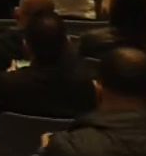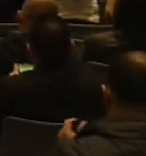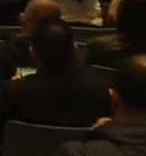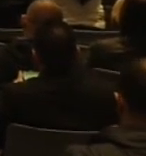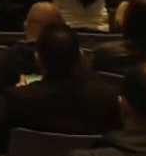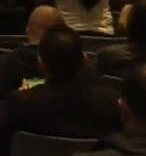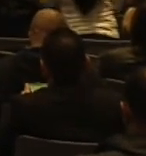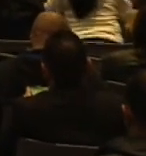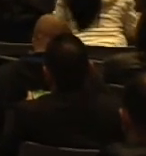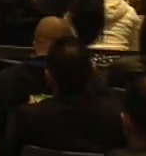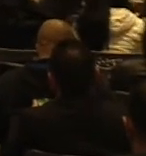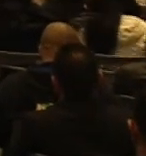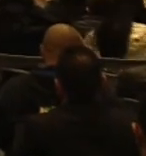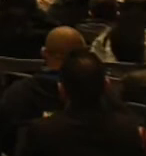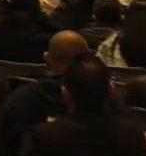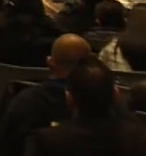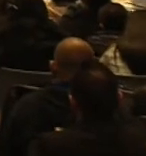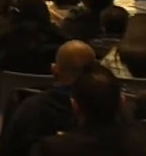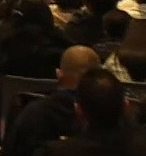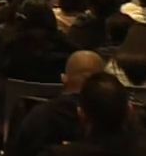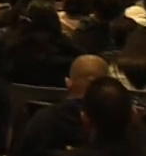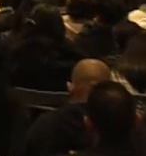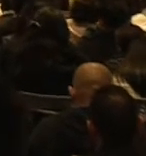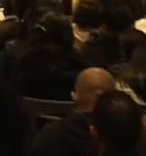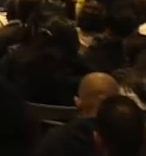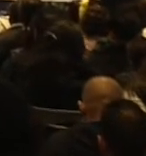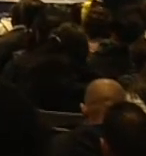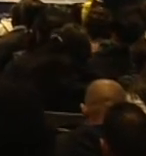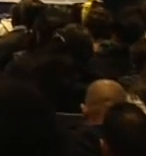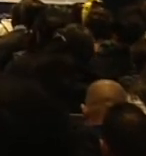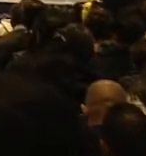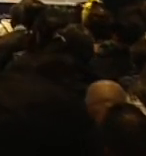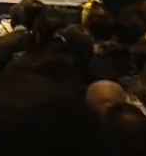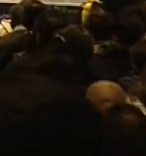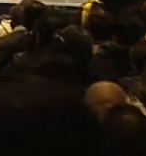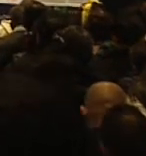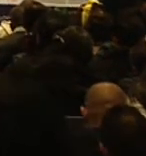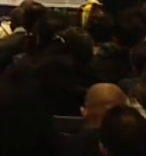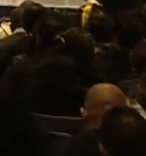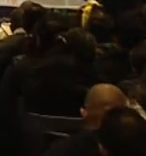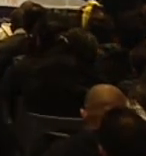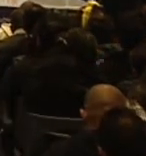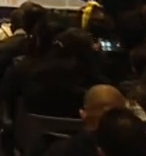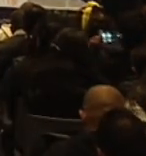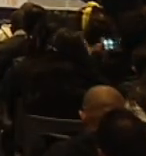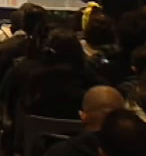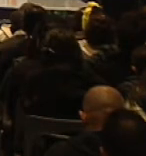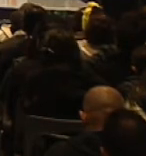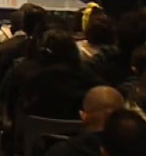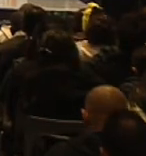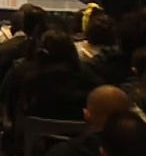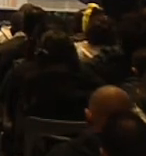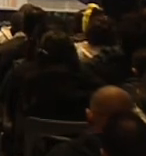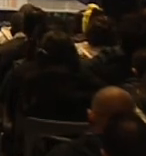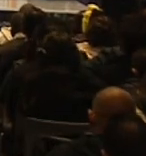Un relato, la historia, la ética y la ciudadanía a través de la literatura. William Ospina es